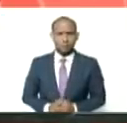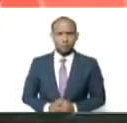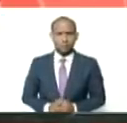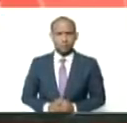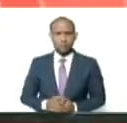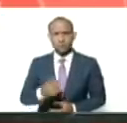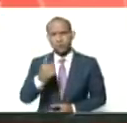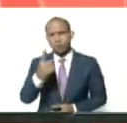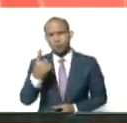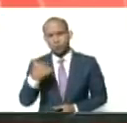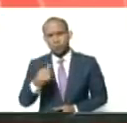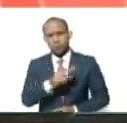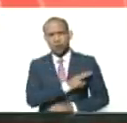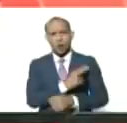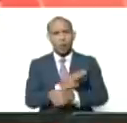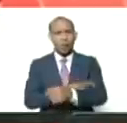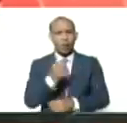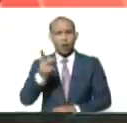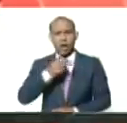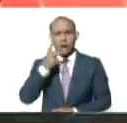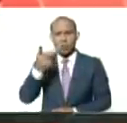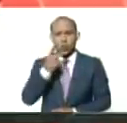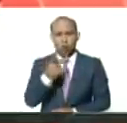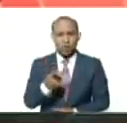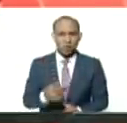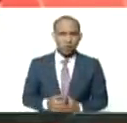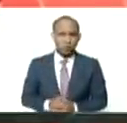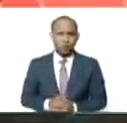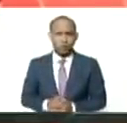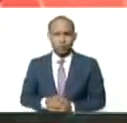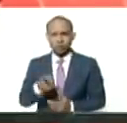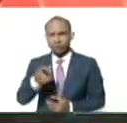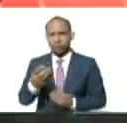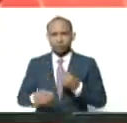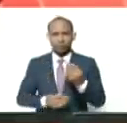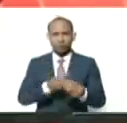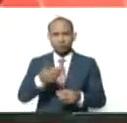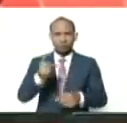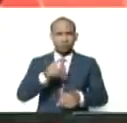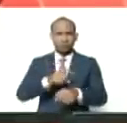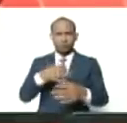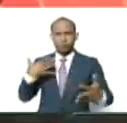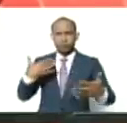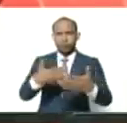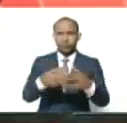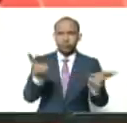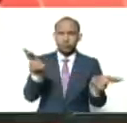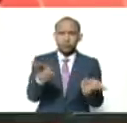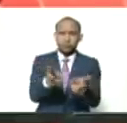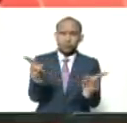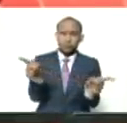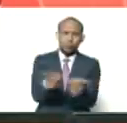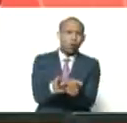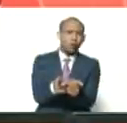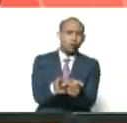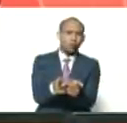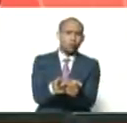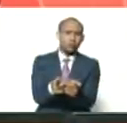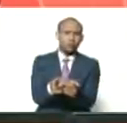Uno, el poder político de los cargos es una de las cosas más temporales que hay en la vida.